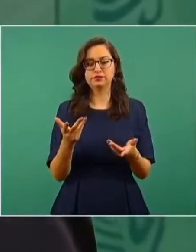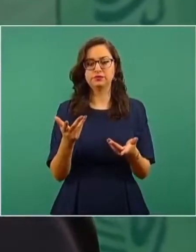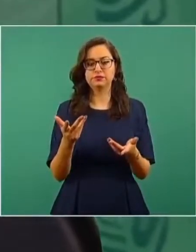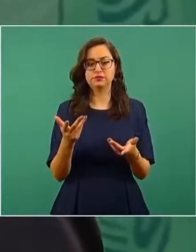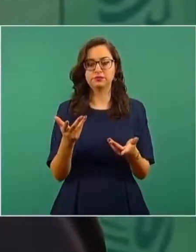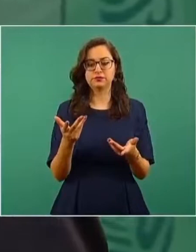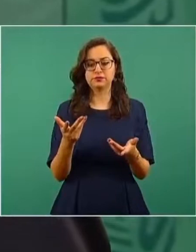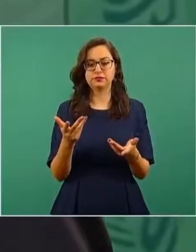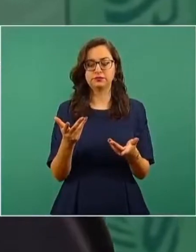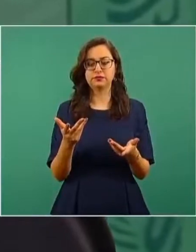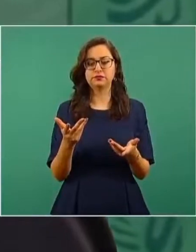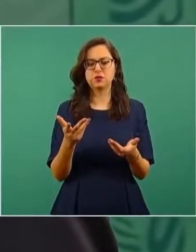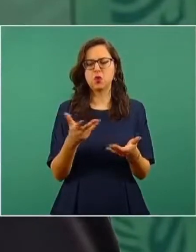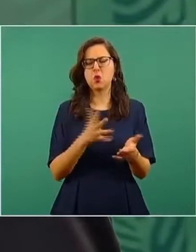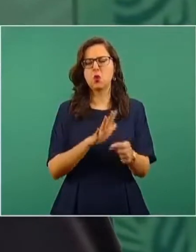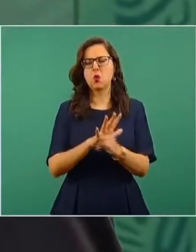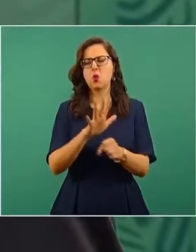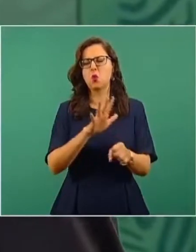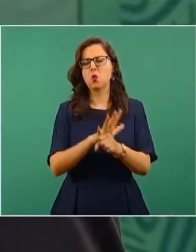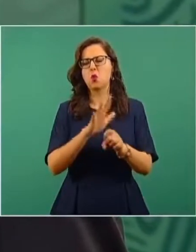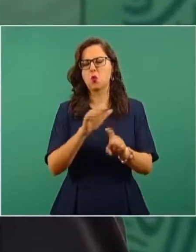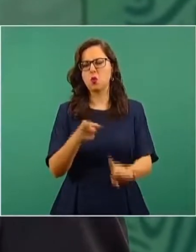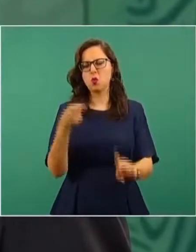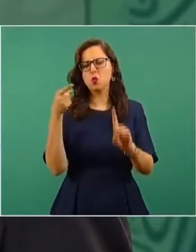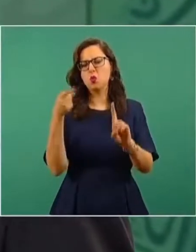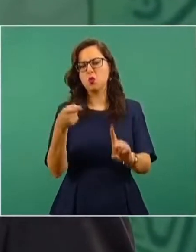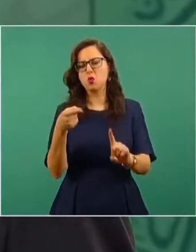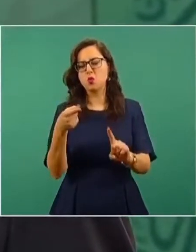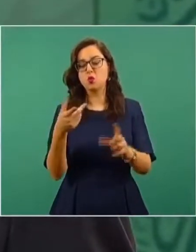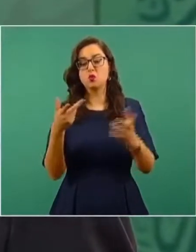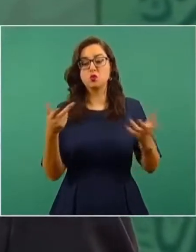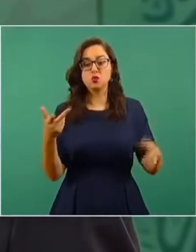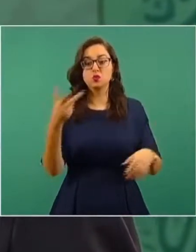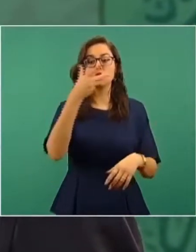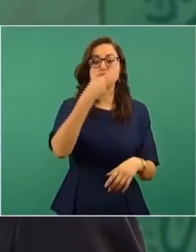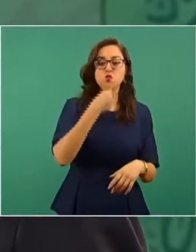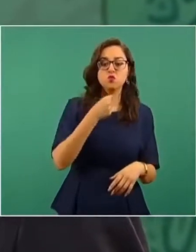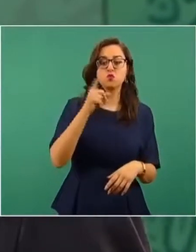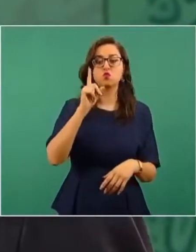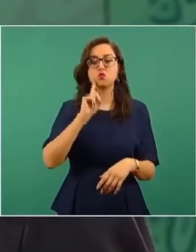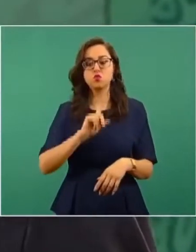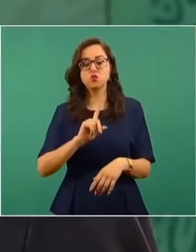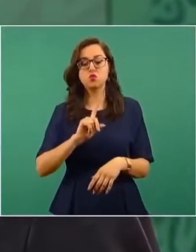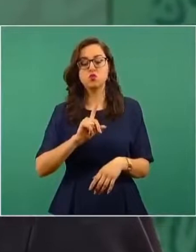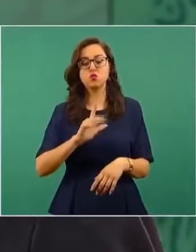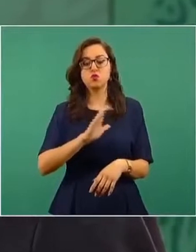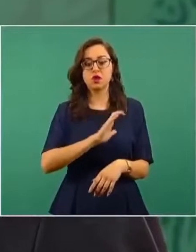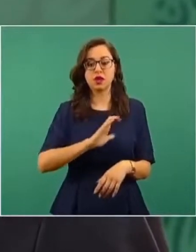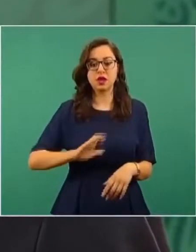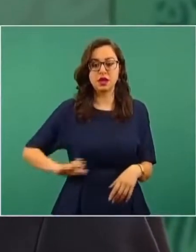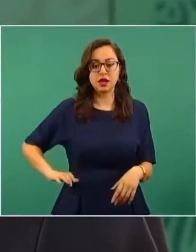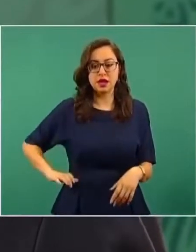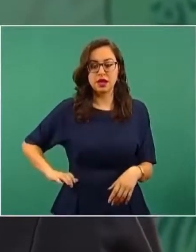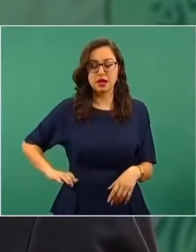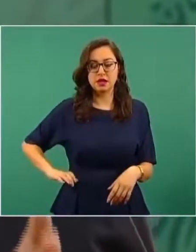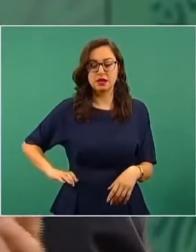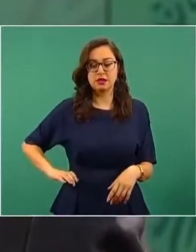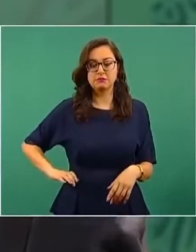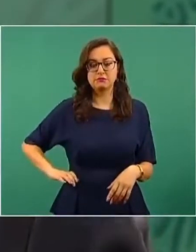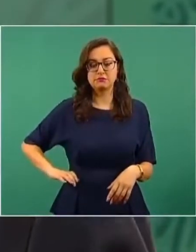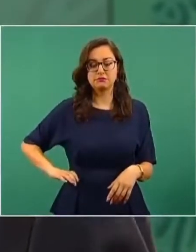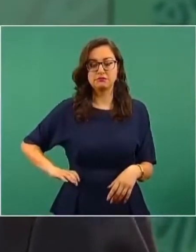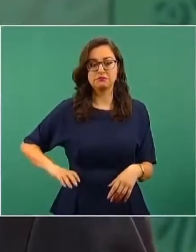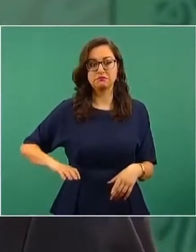una elección crucial en el ámbito federal Porque significa